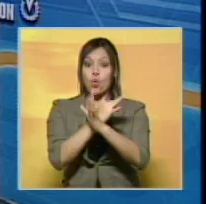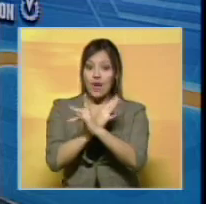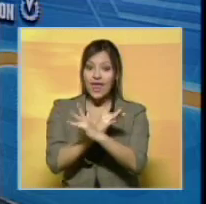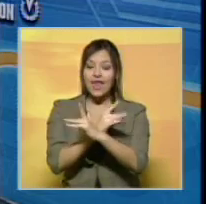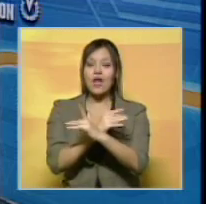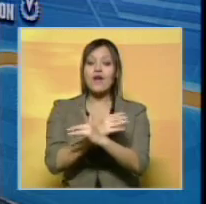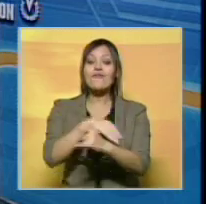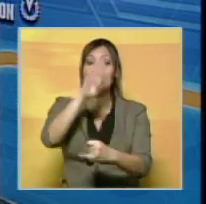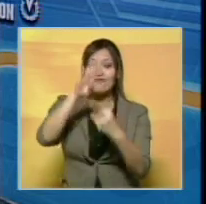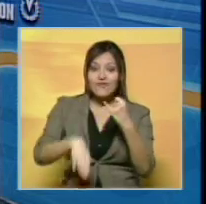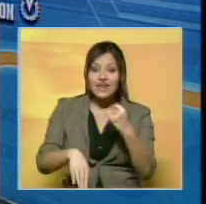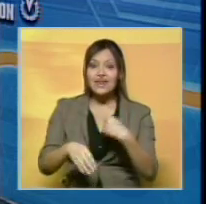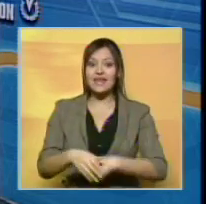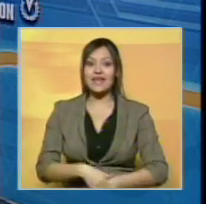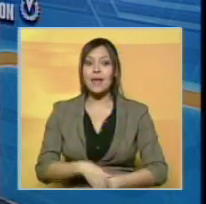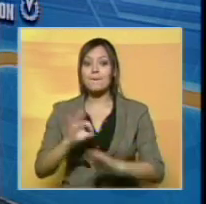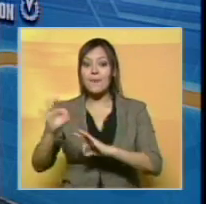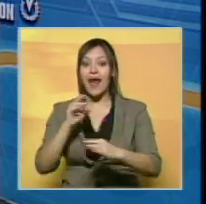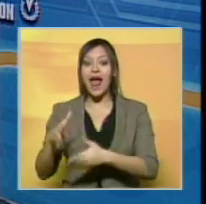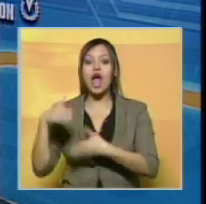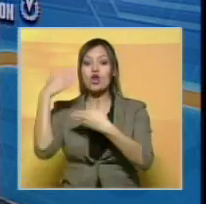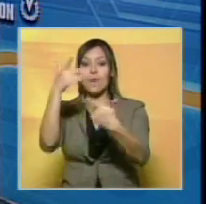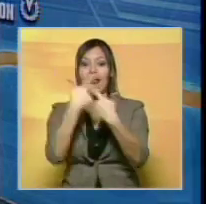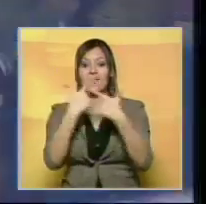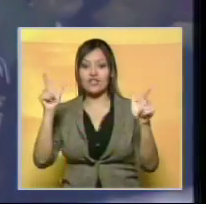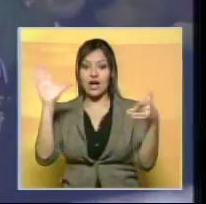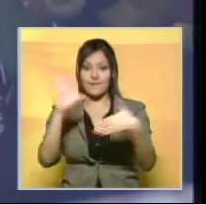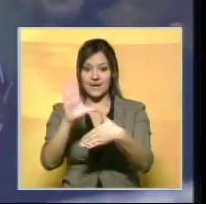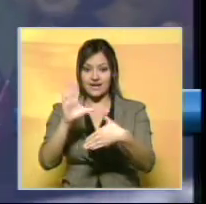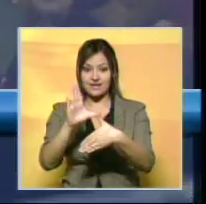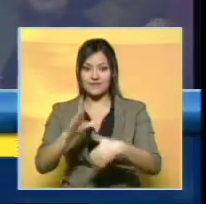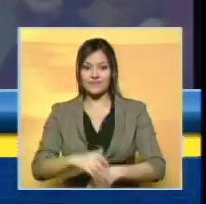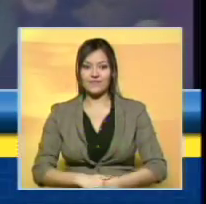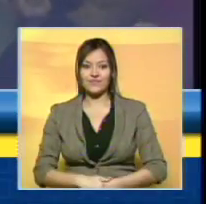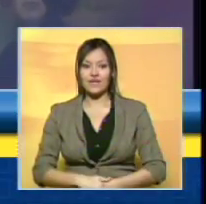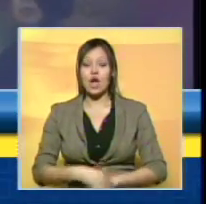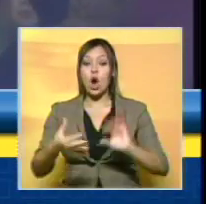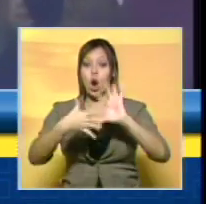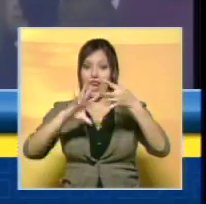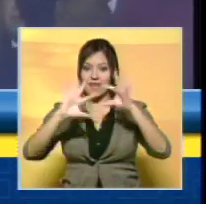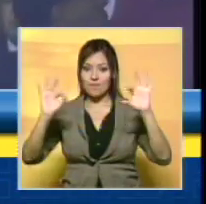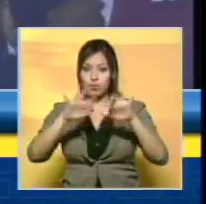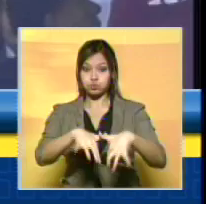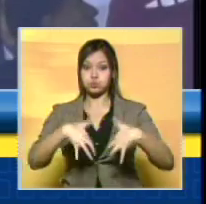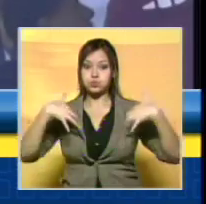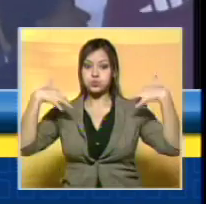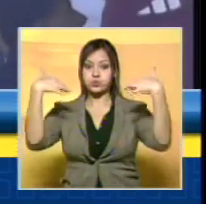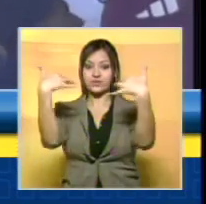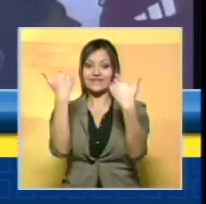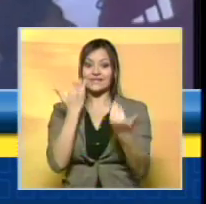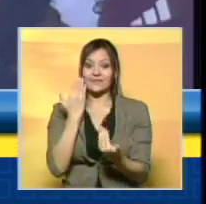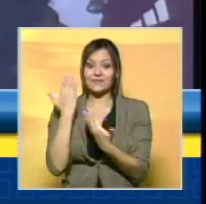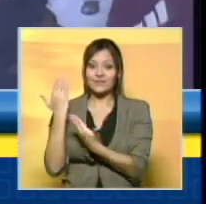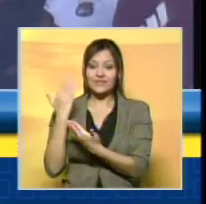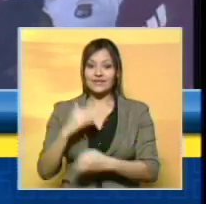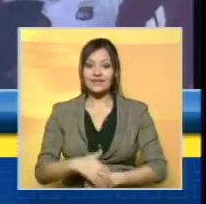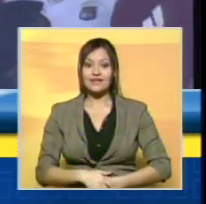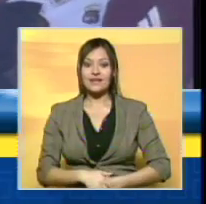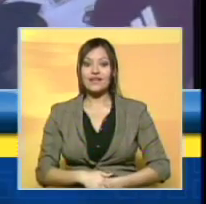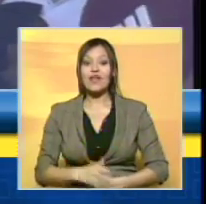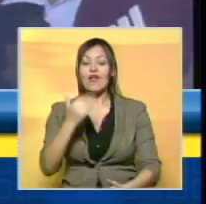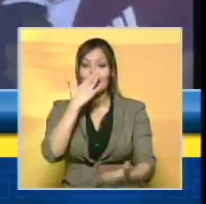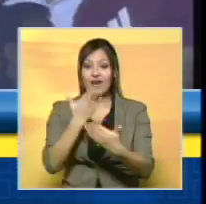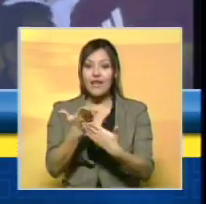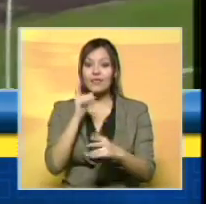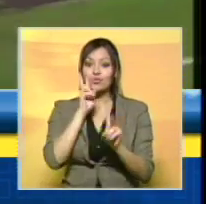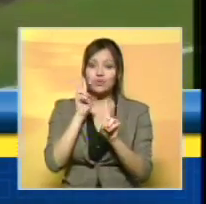ida de la fase previa de la Copa Libertadores de América. El Estadio Olímpico recibió este encuentro en el que el director técnico Eduardo Zaragoza se estrenó al frente del banquillo